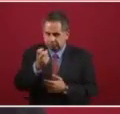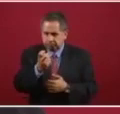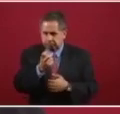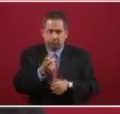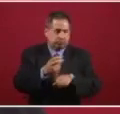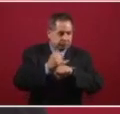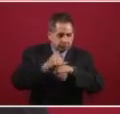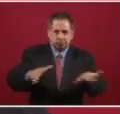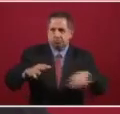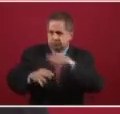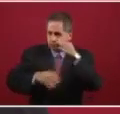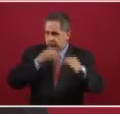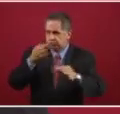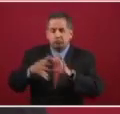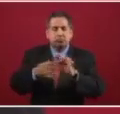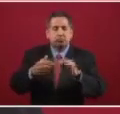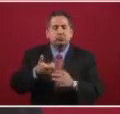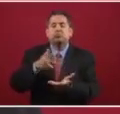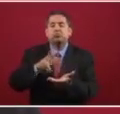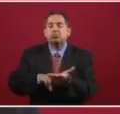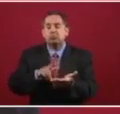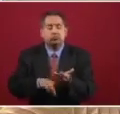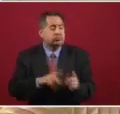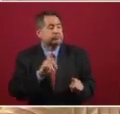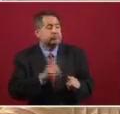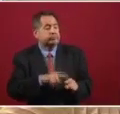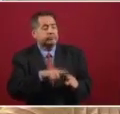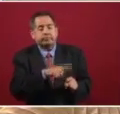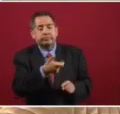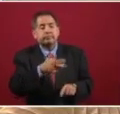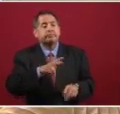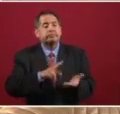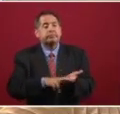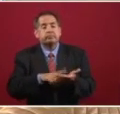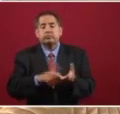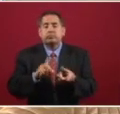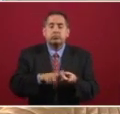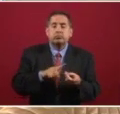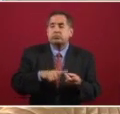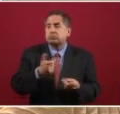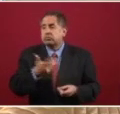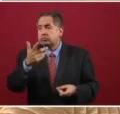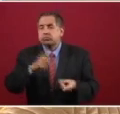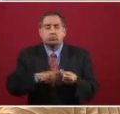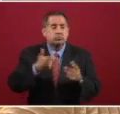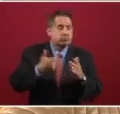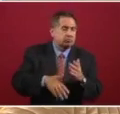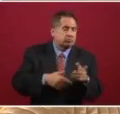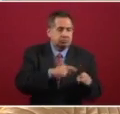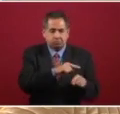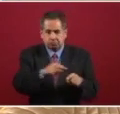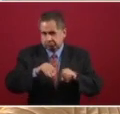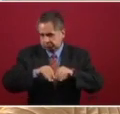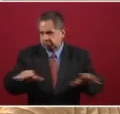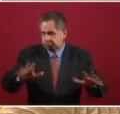informa del quién es quién en los precios. Y